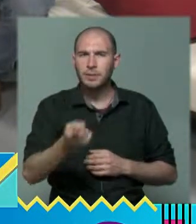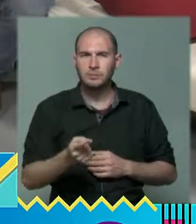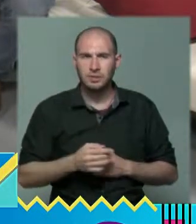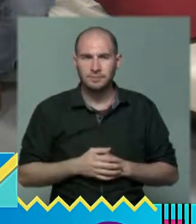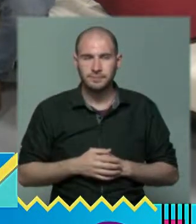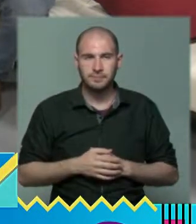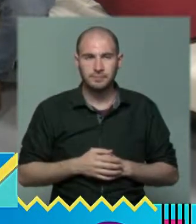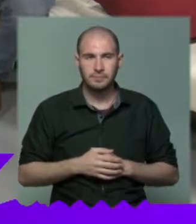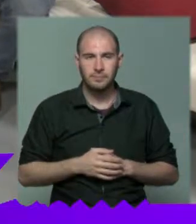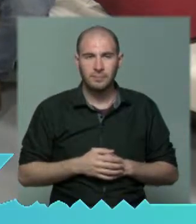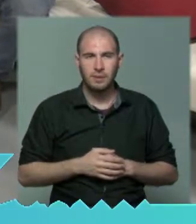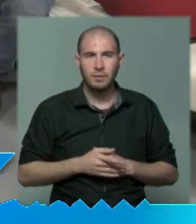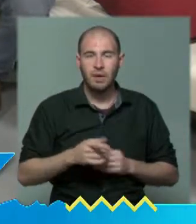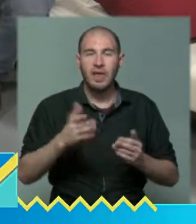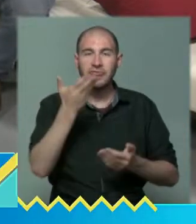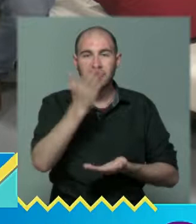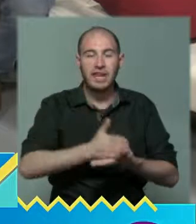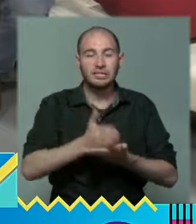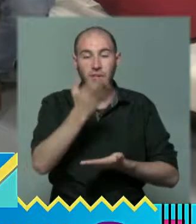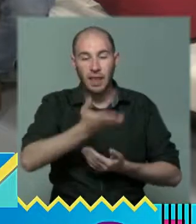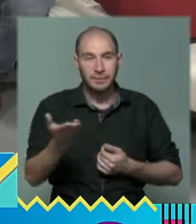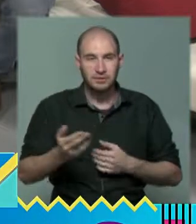Lucas, en el caso de los derechos humanos, bueno,